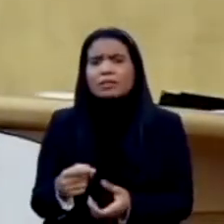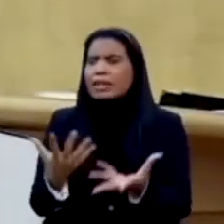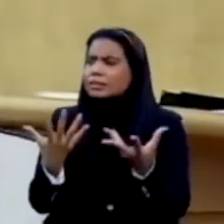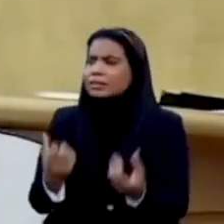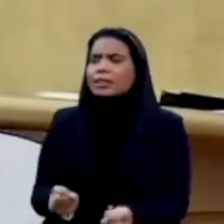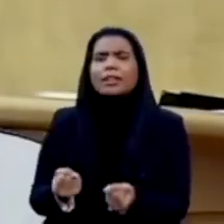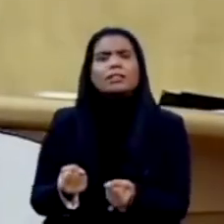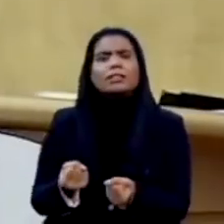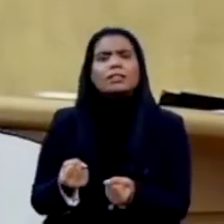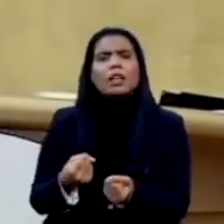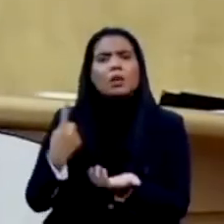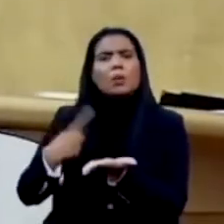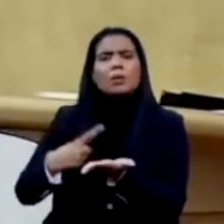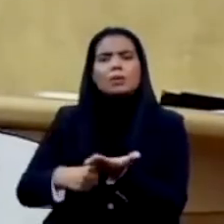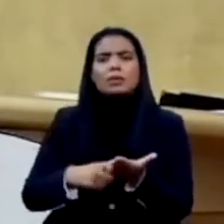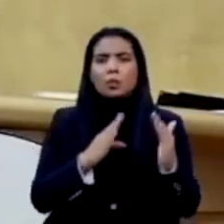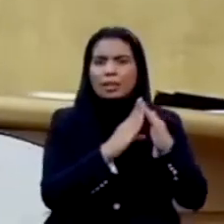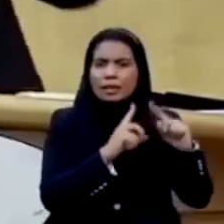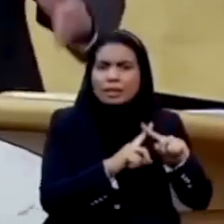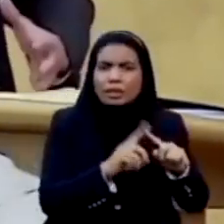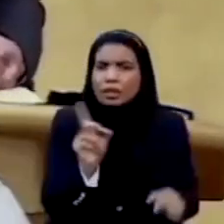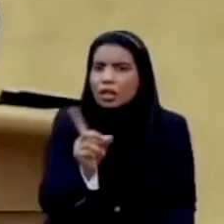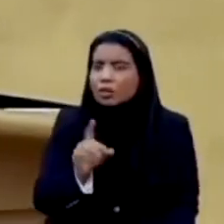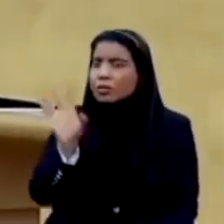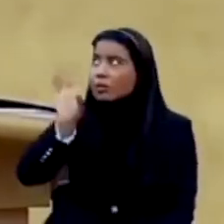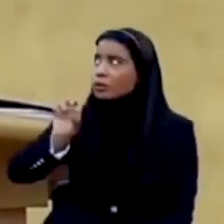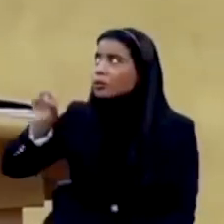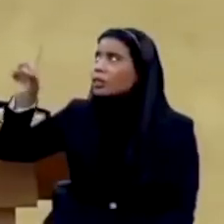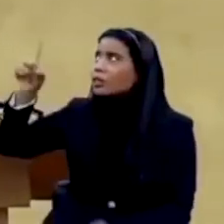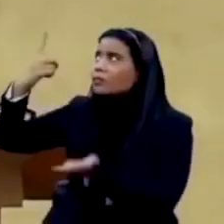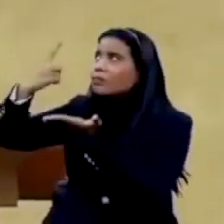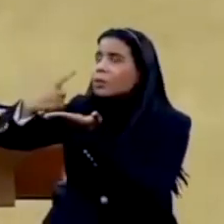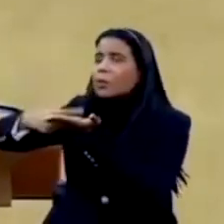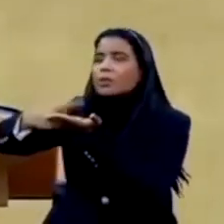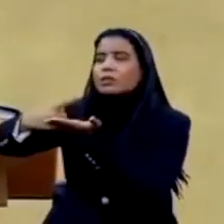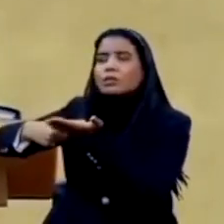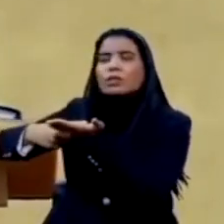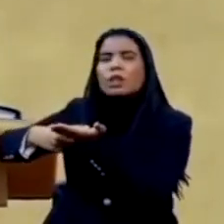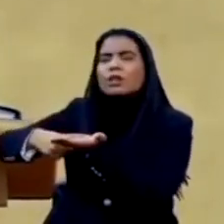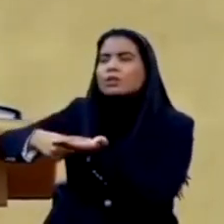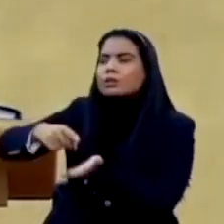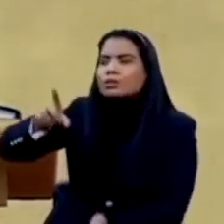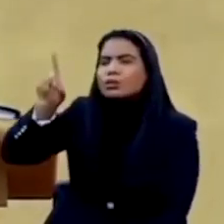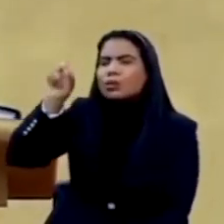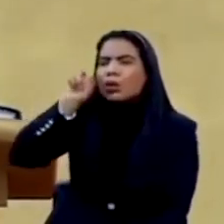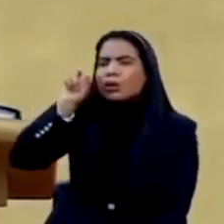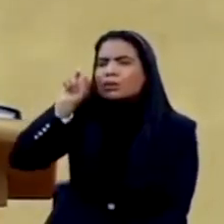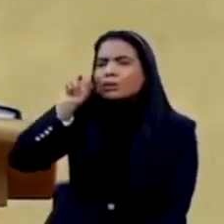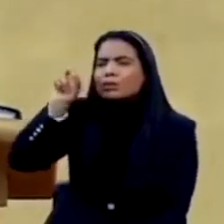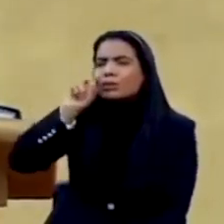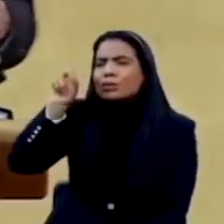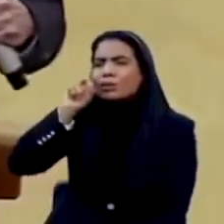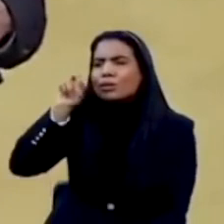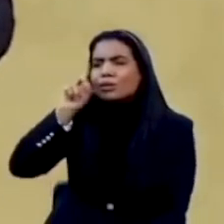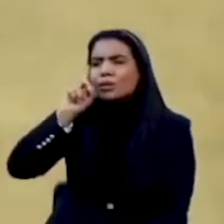no con la iglesia usted va a asumir delante de dios a partir de hoy todos los días usted va a colocar el